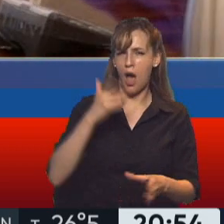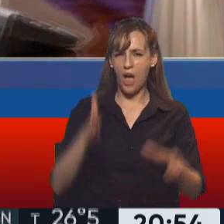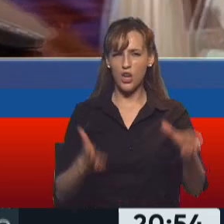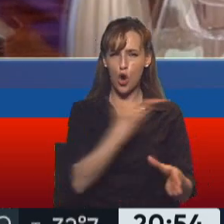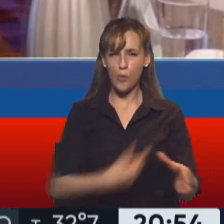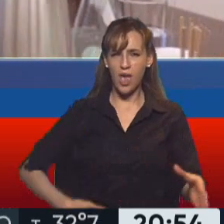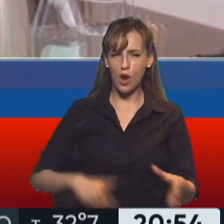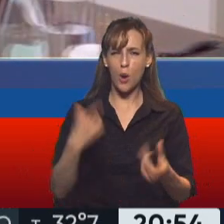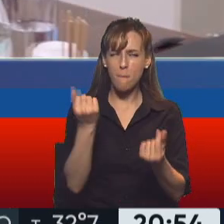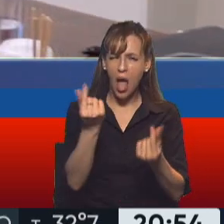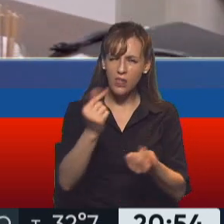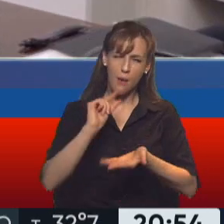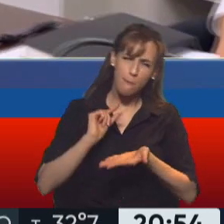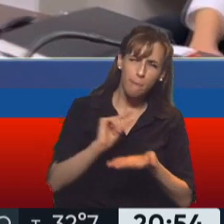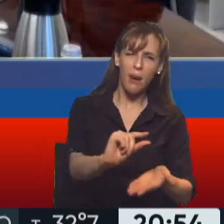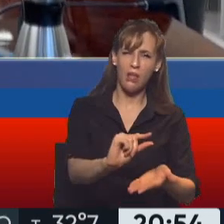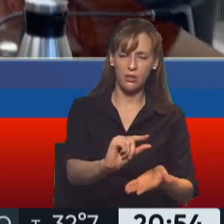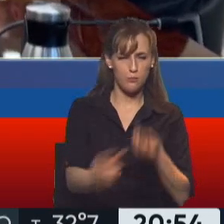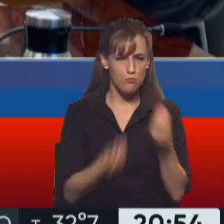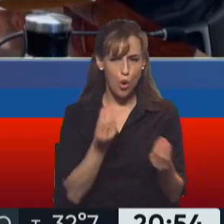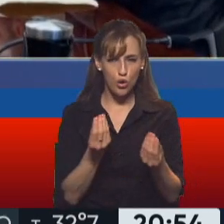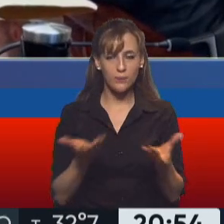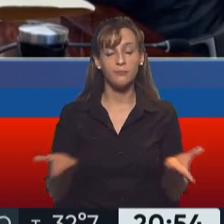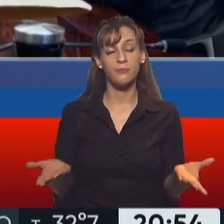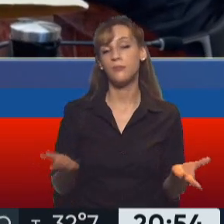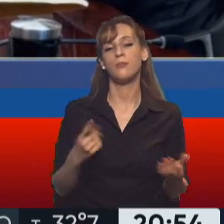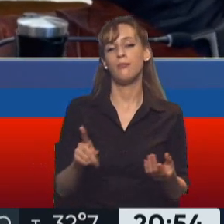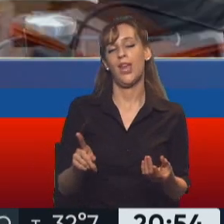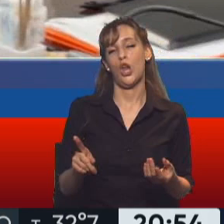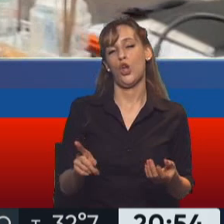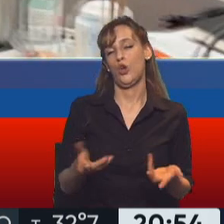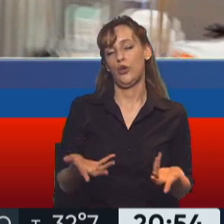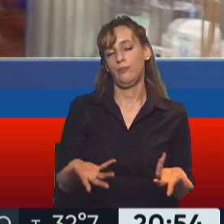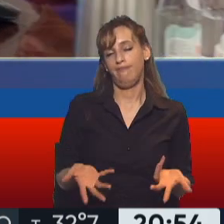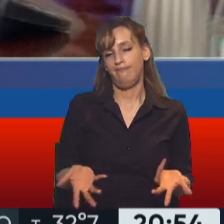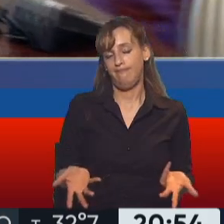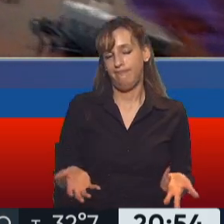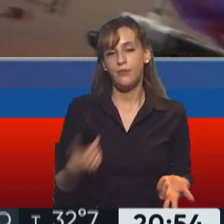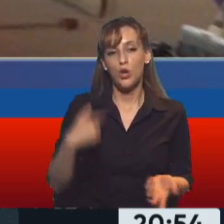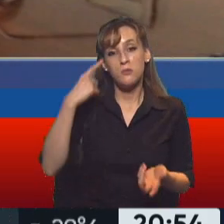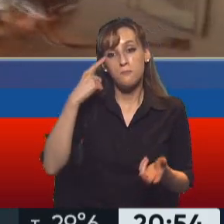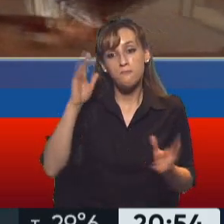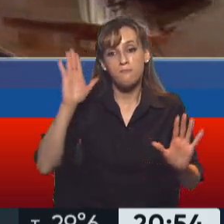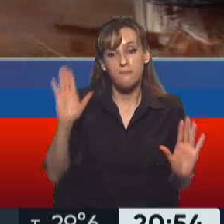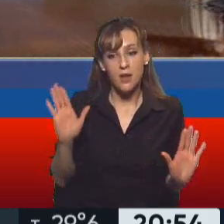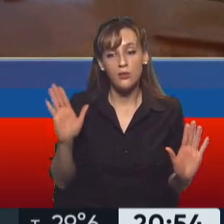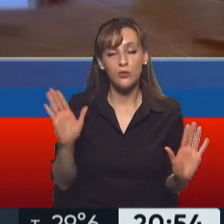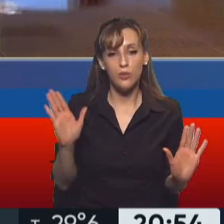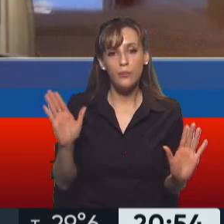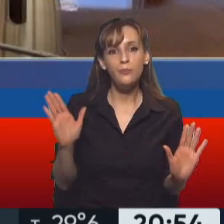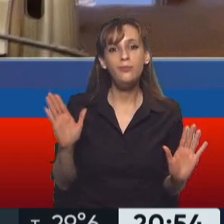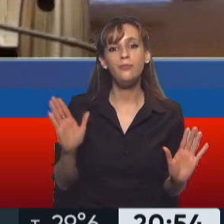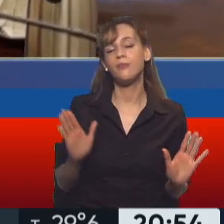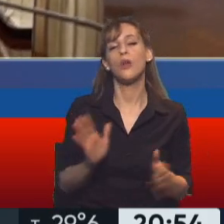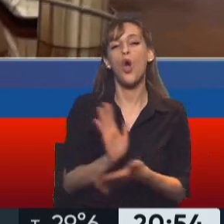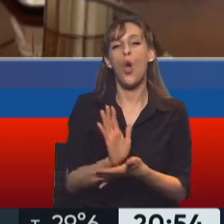dinero. Ahora, esa respuesta no creo que sea vinculante. No, pero a mí me da la sensación de que se